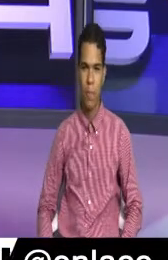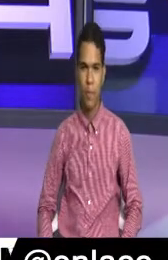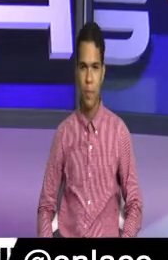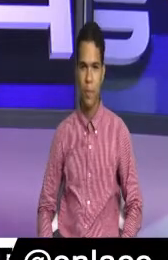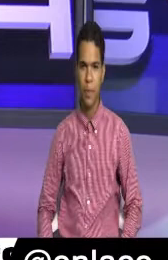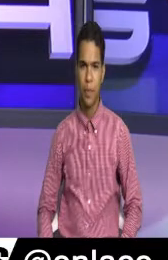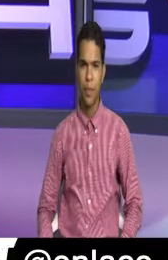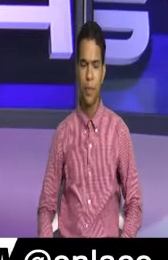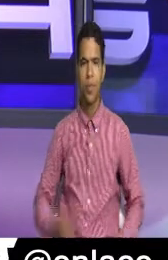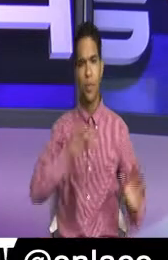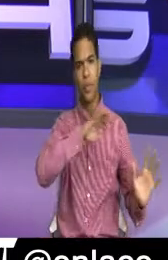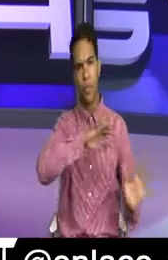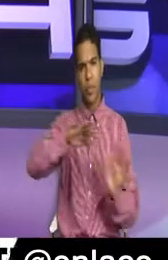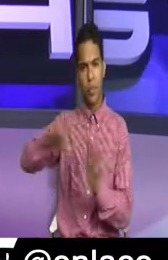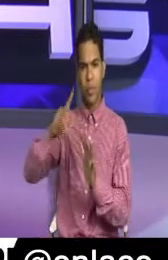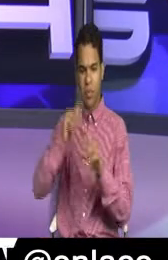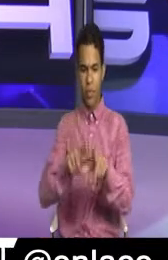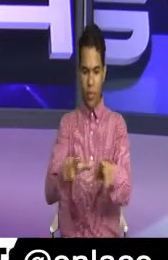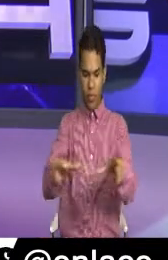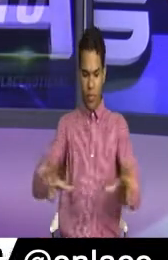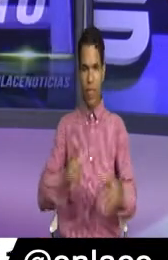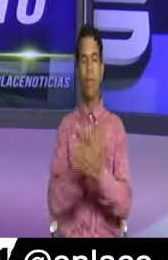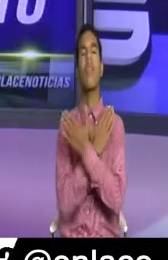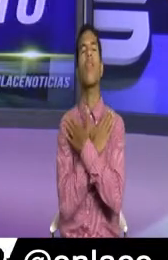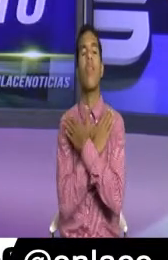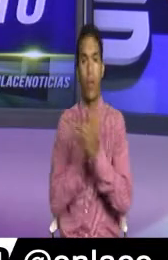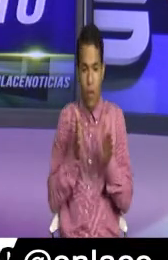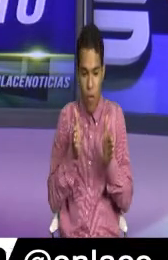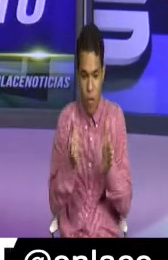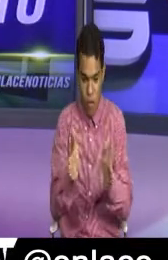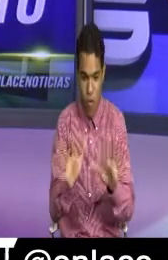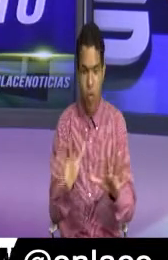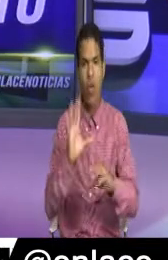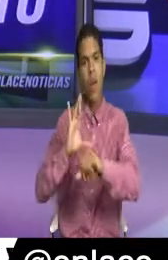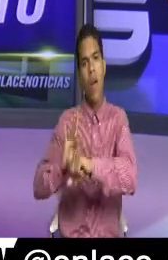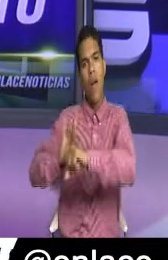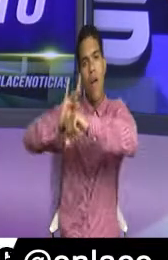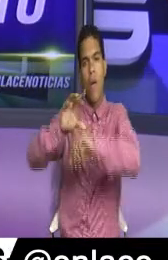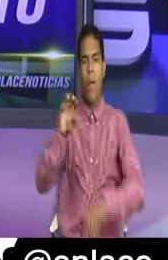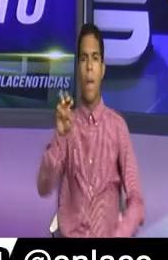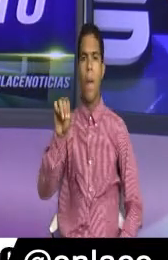Y en la funeraria Los Olivos se cumplen las honras fúnebres del médico Alfonso El Hash